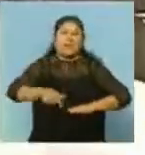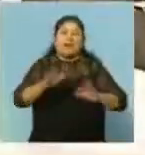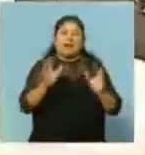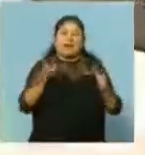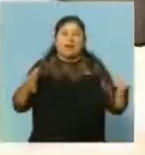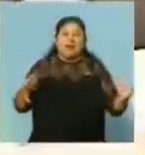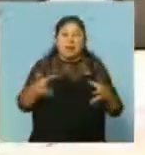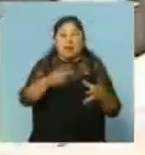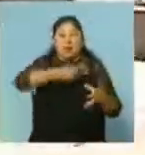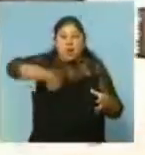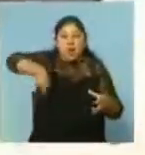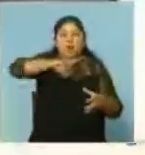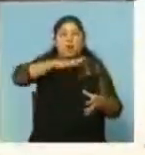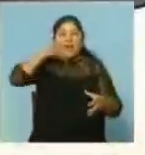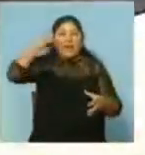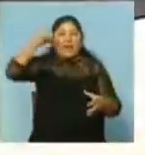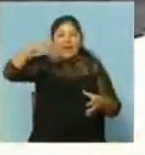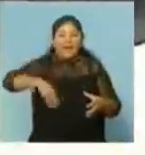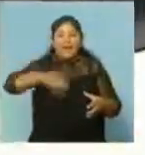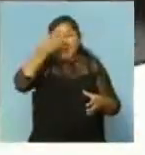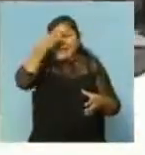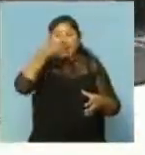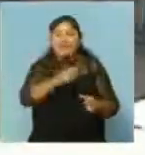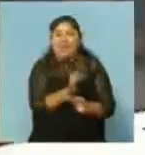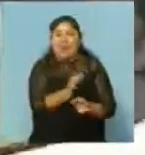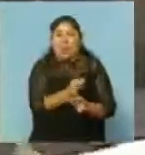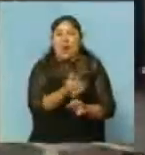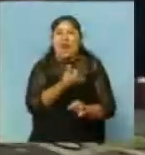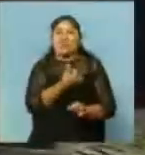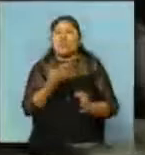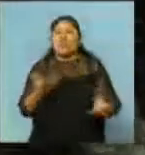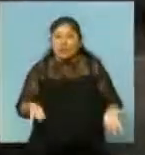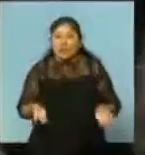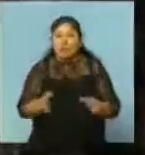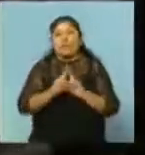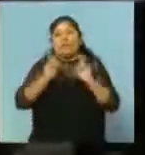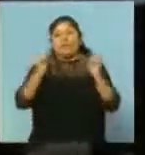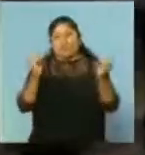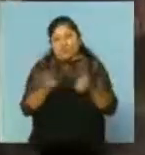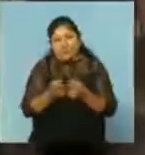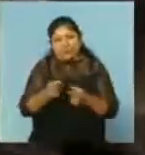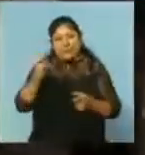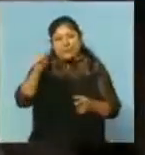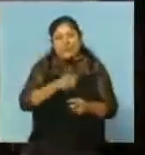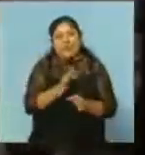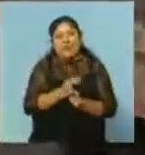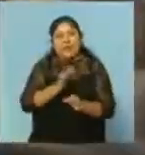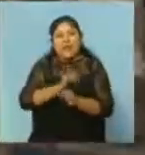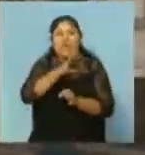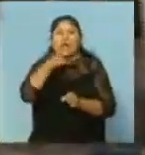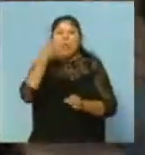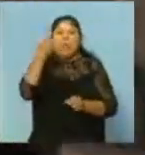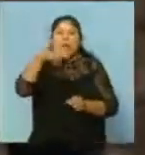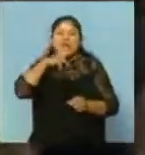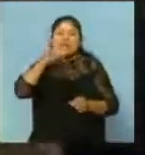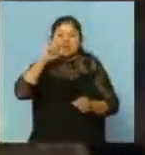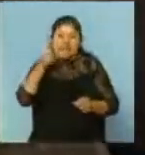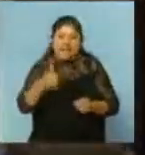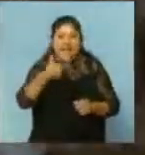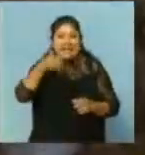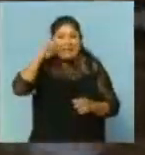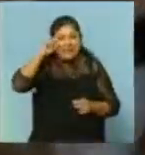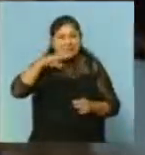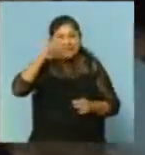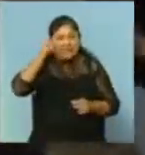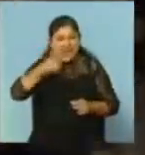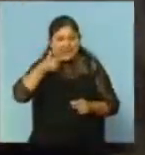una idea, GIN 15 funciona en la escuela Juanita Steven, donde se va a hacer la entrega de los cargos de estas designaciones tan